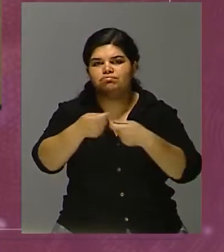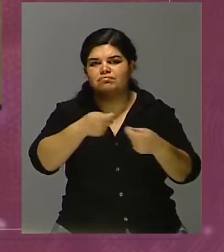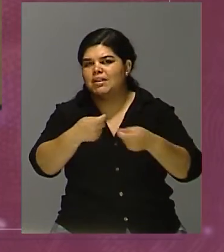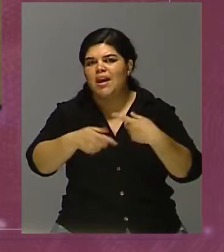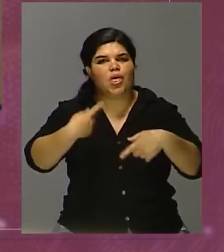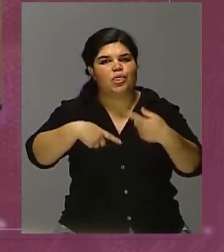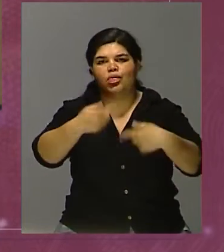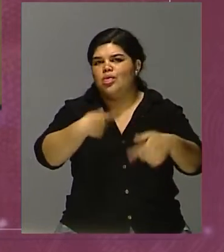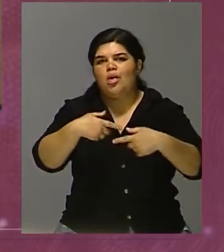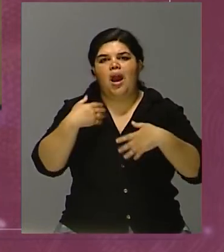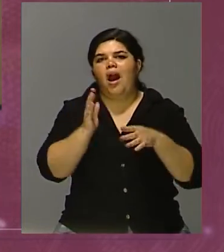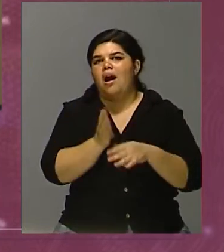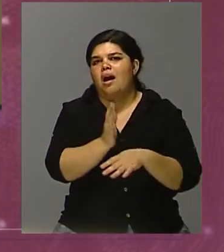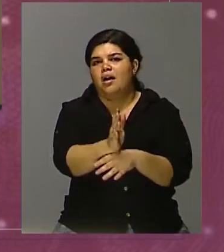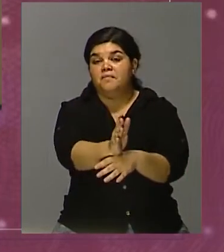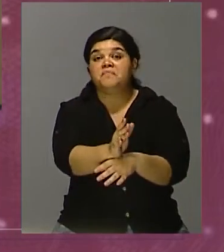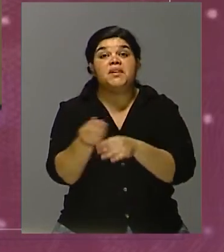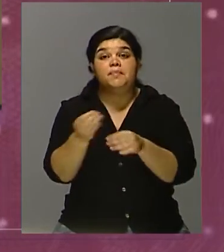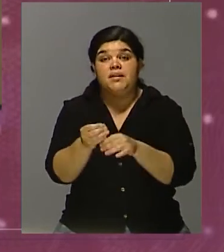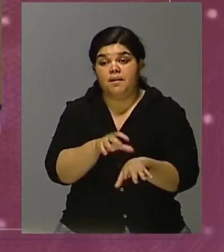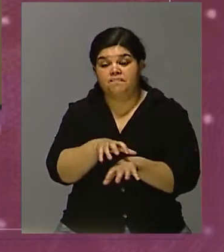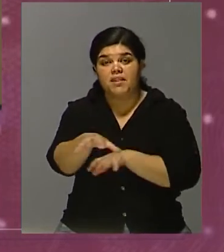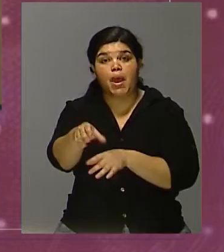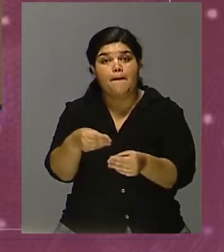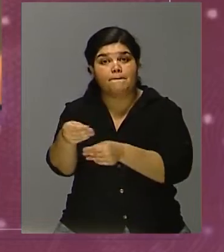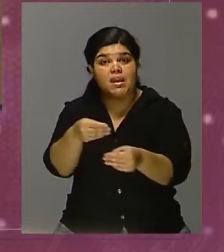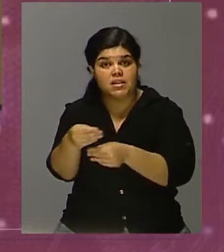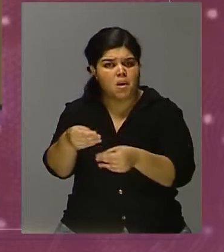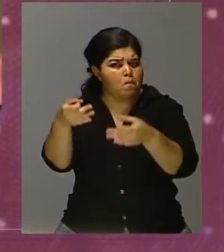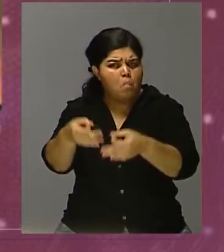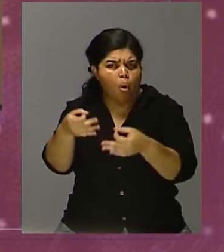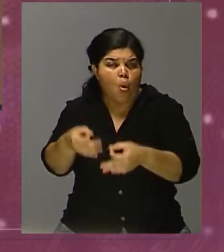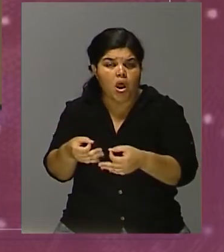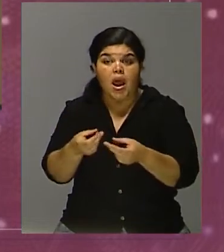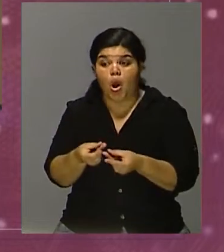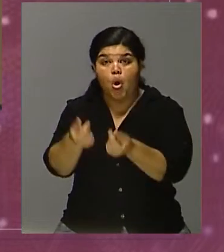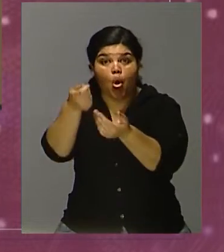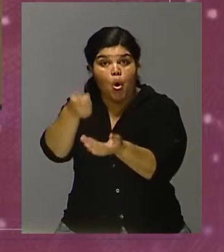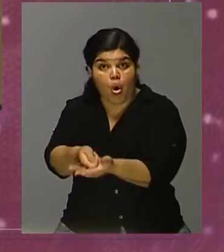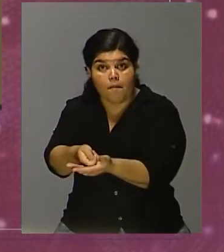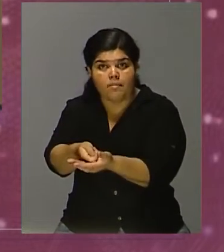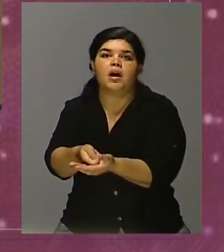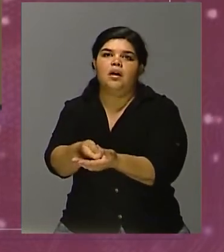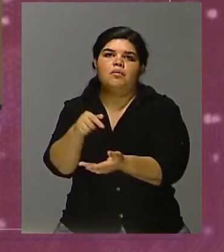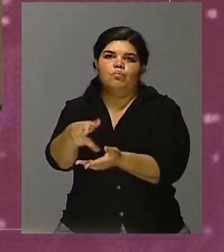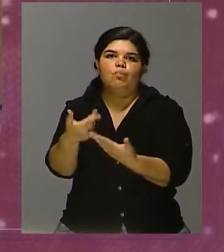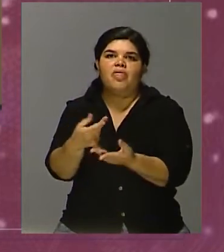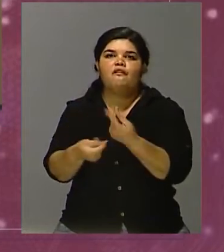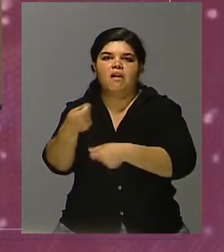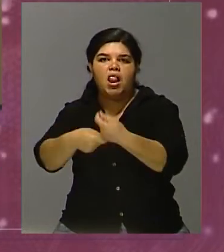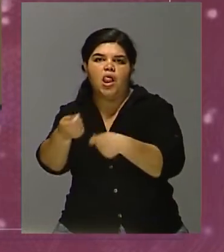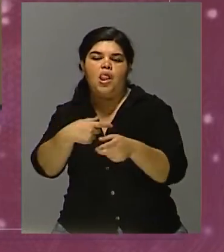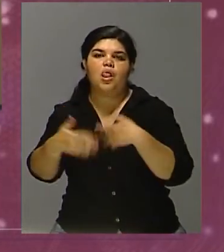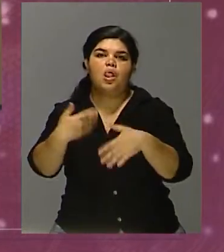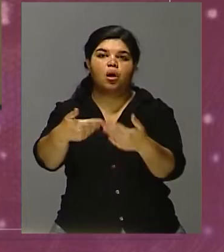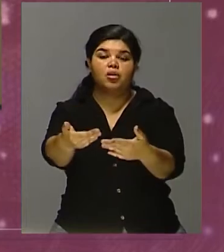en el largo plazo, las buenas empresas compradas a precios adecuados, si querés vamos a ver cómo se valora, si es que hay tiempo o no, en el largo plazo dan